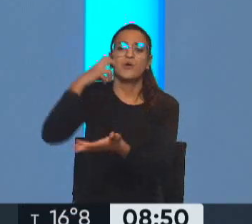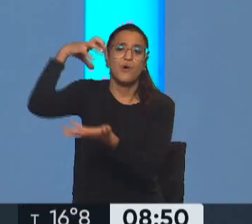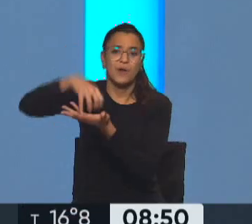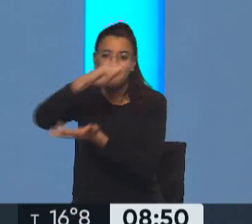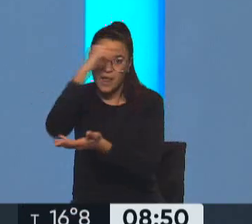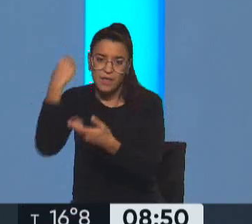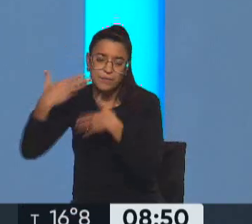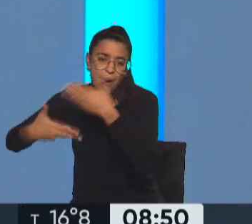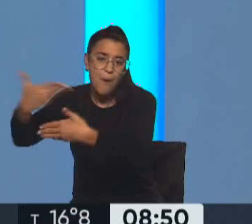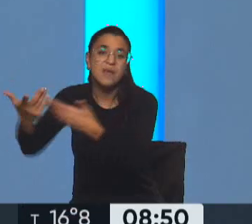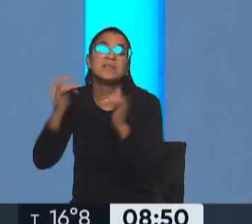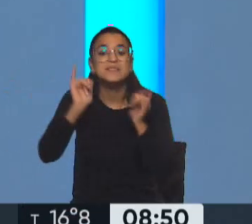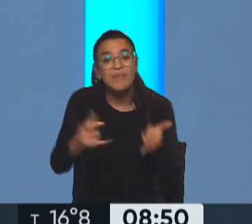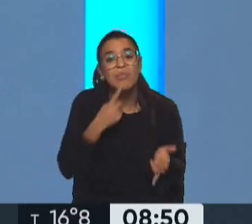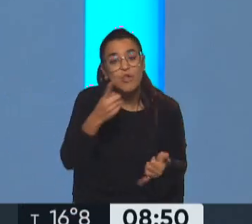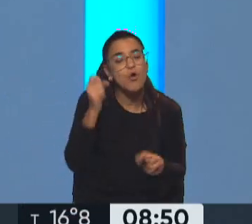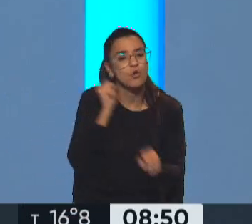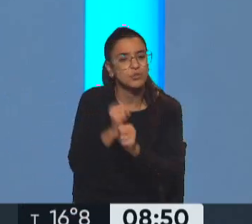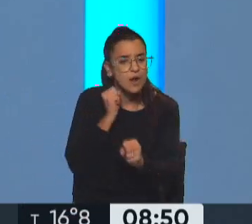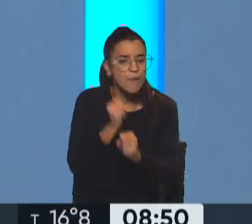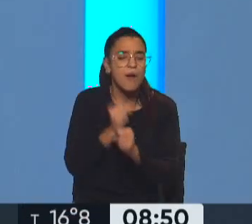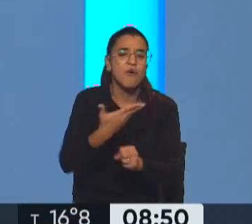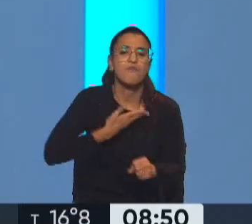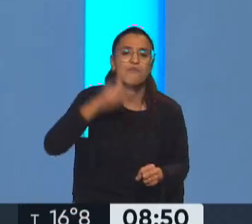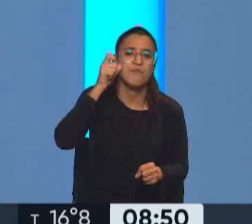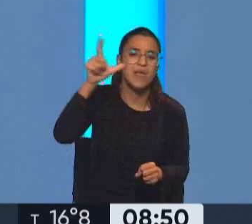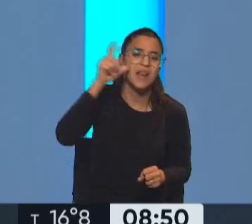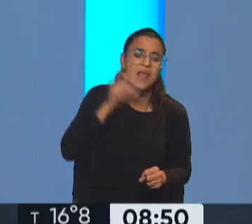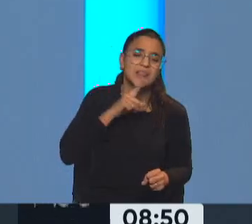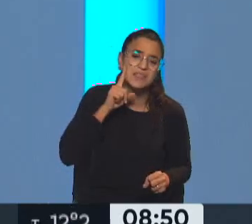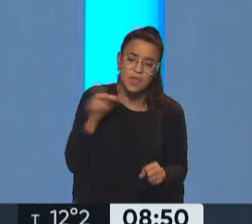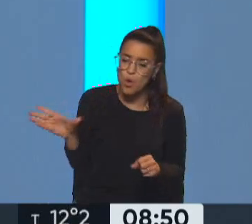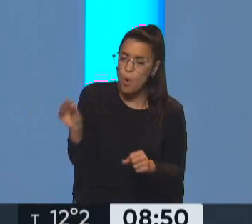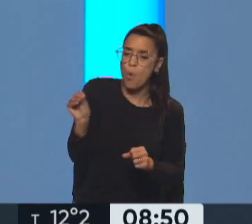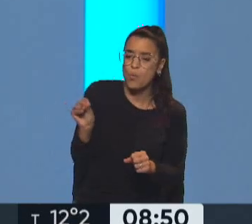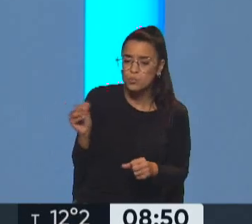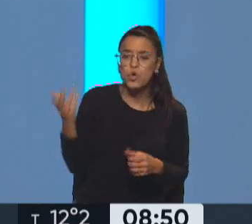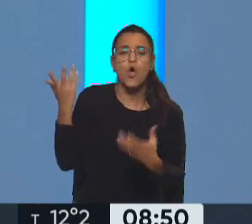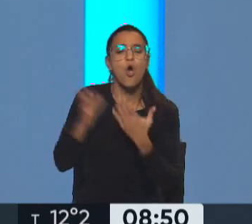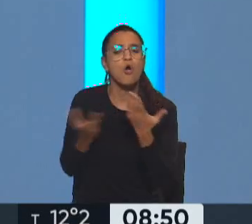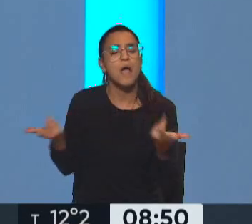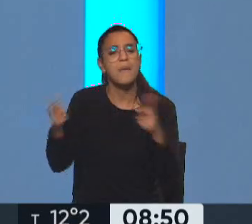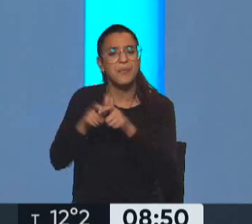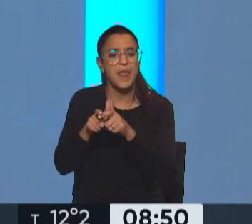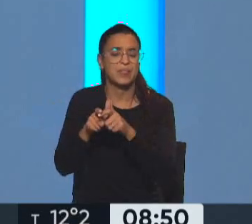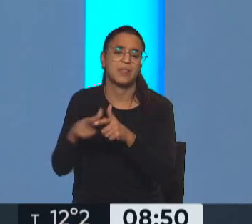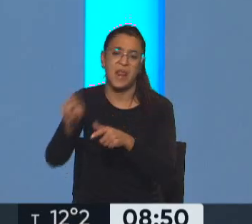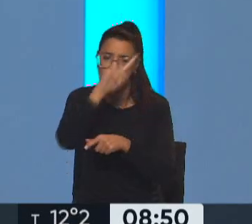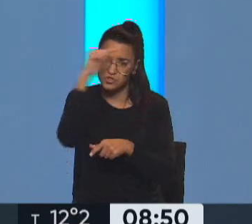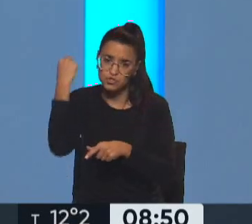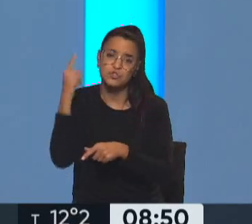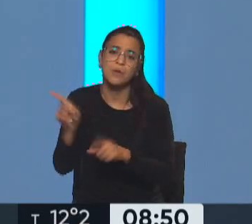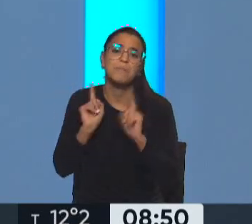sí reconoció el trabajo de feletti codo a codo dijo con el gabinete nacional como decía silvia